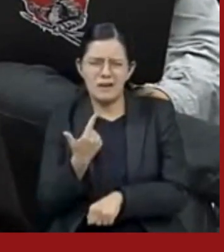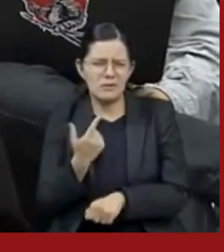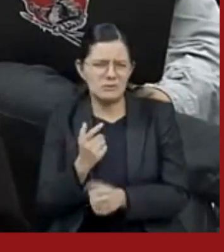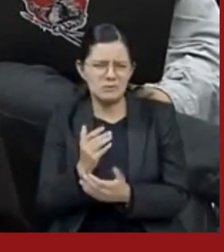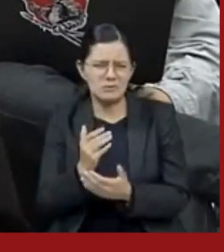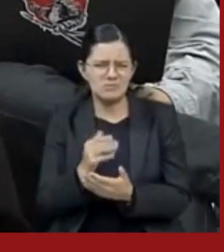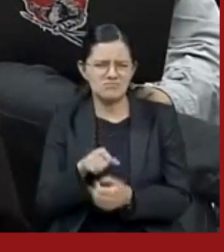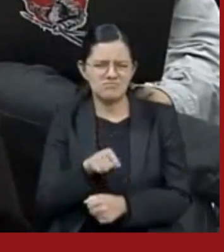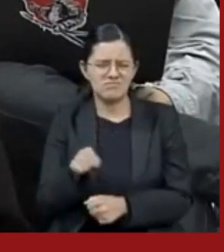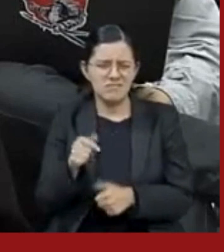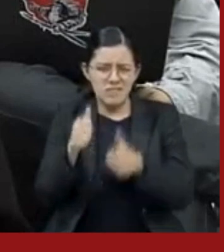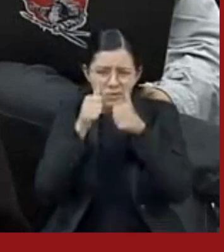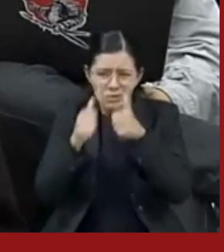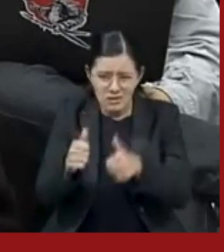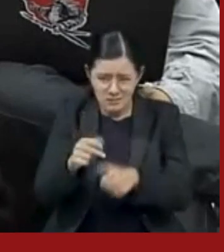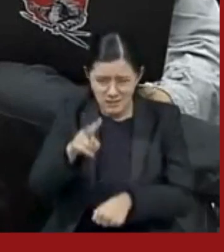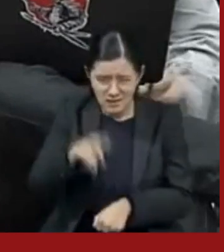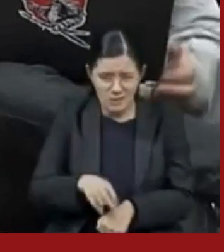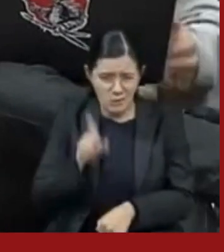solidaridad de género.